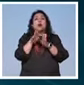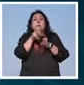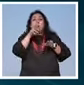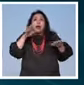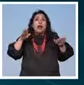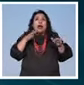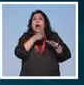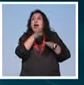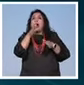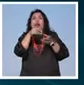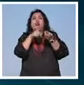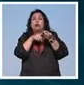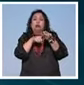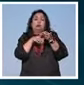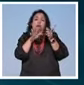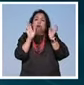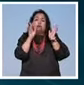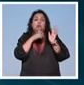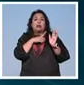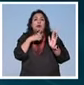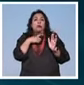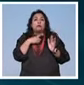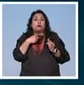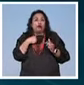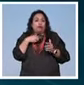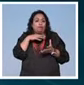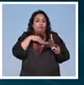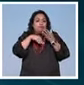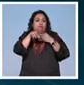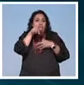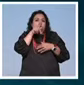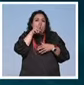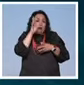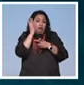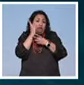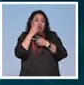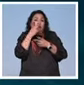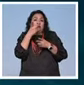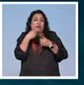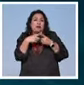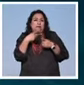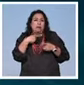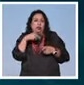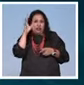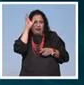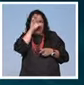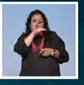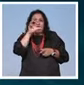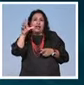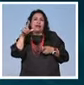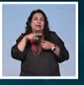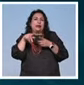de las aves. Tendríamos que ser pájaros para saberlo, señaló un científico a The